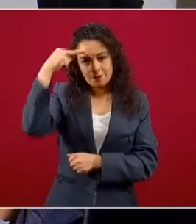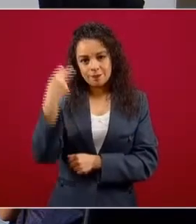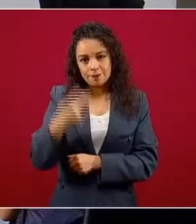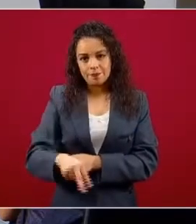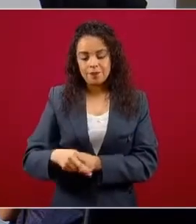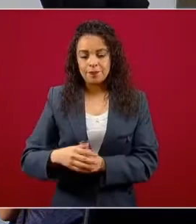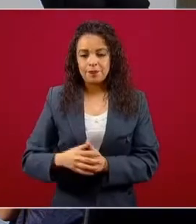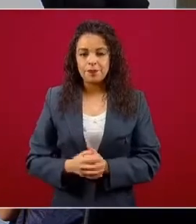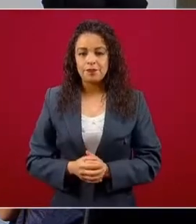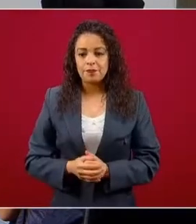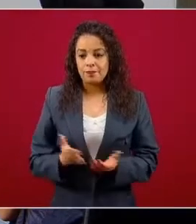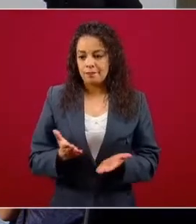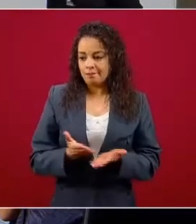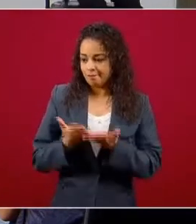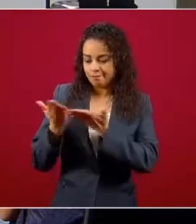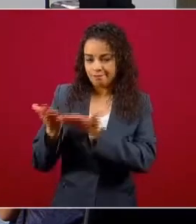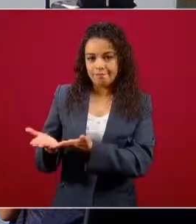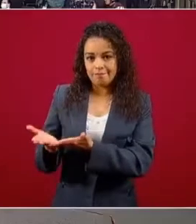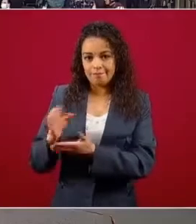a esteban